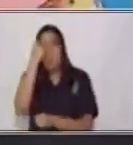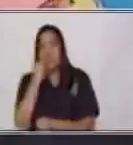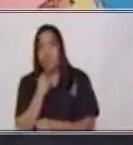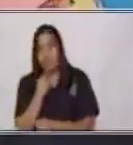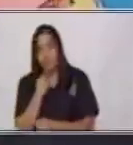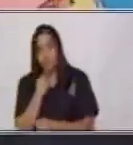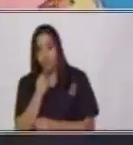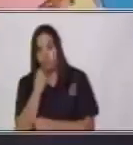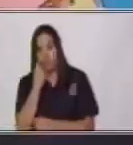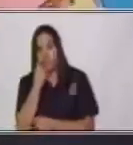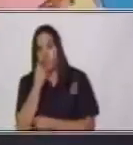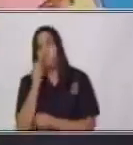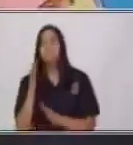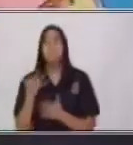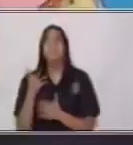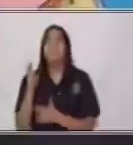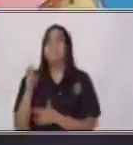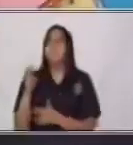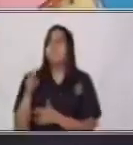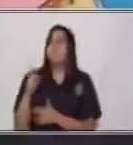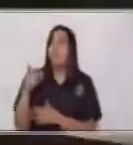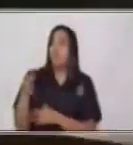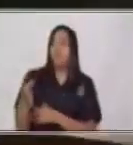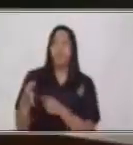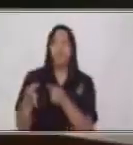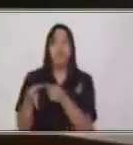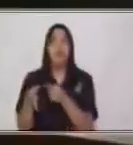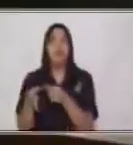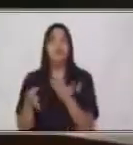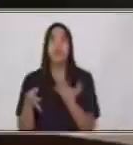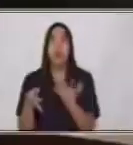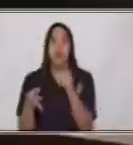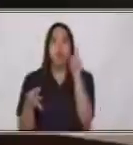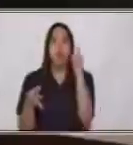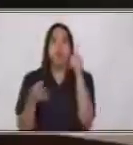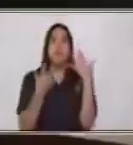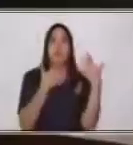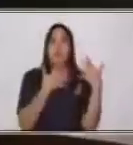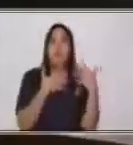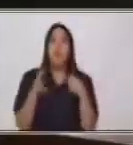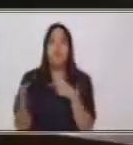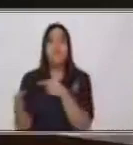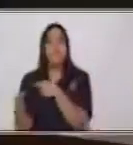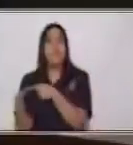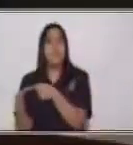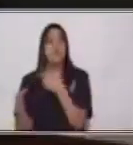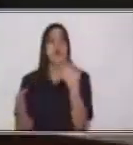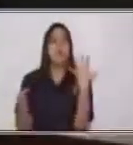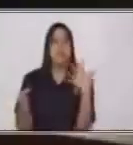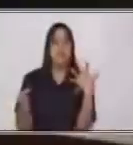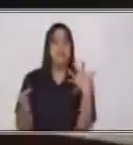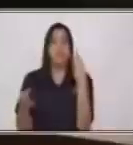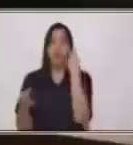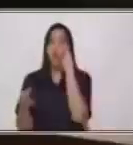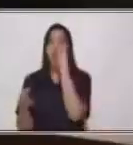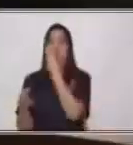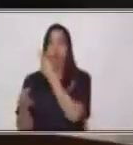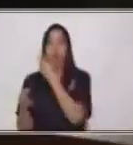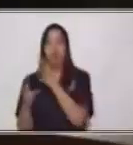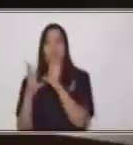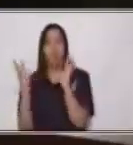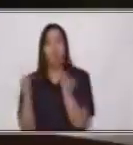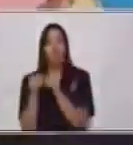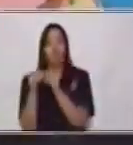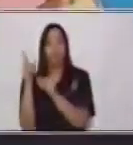centavos. Entonces, ¿qué moneda necesito? Una de 10 y una de 5. Voy a agregar la